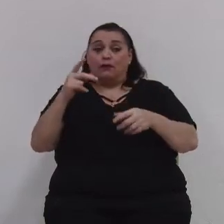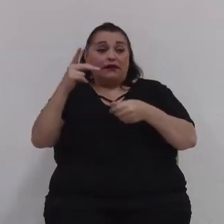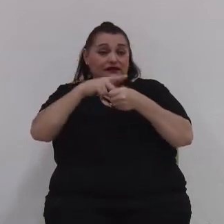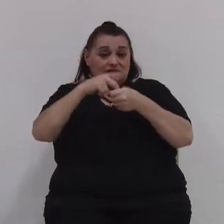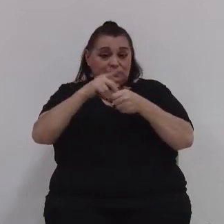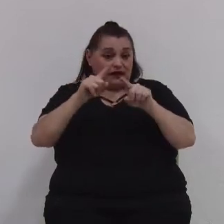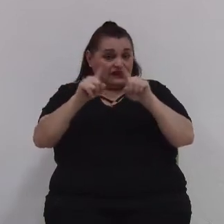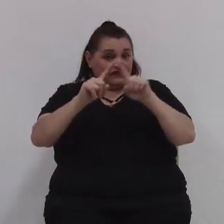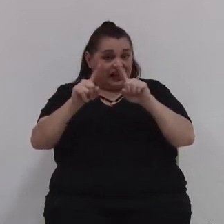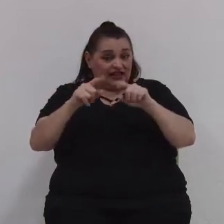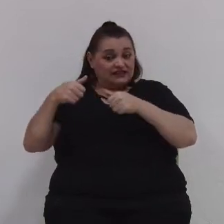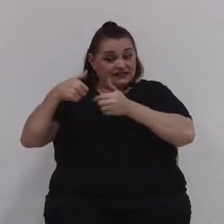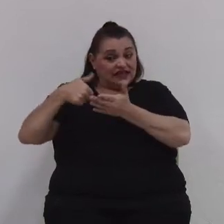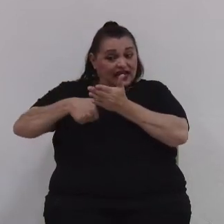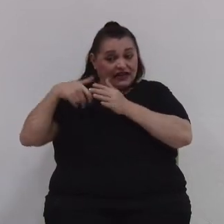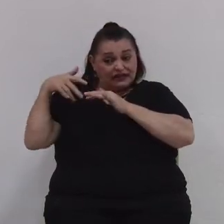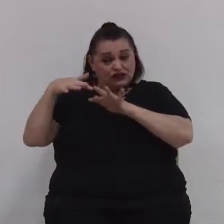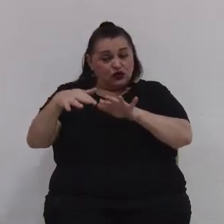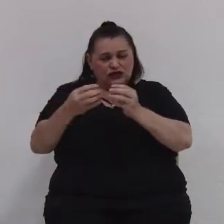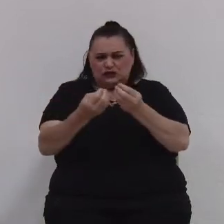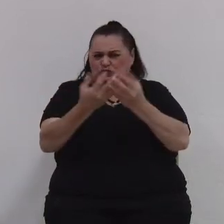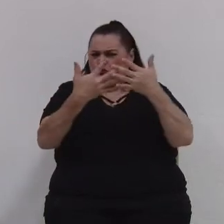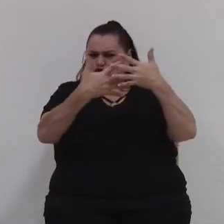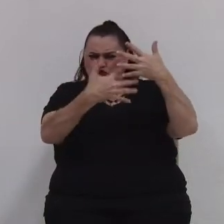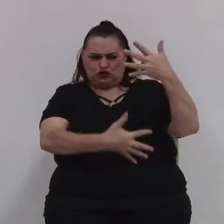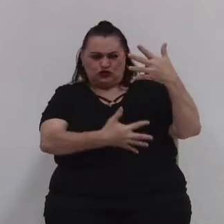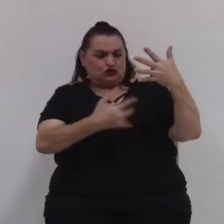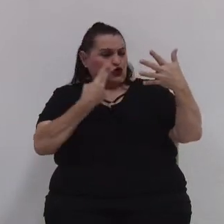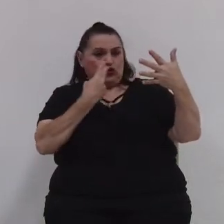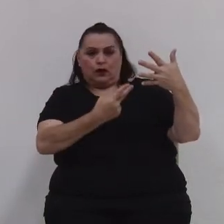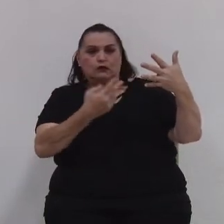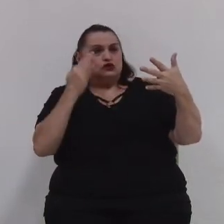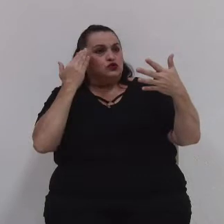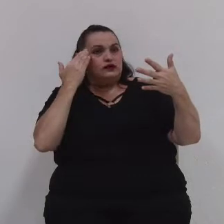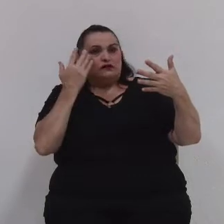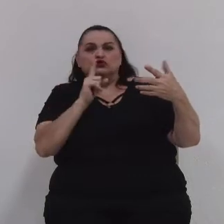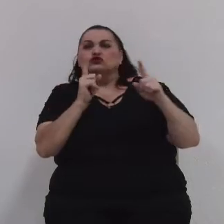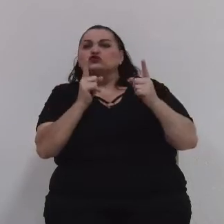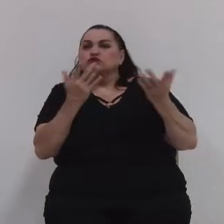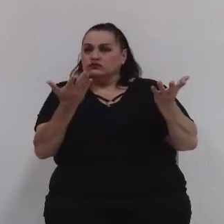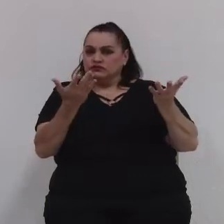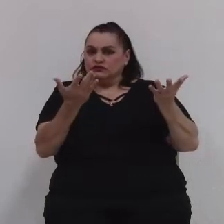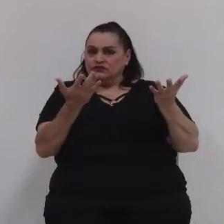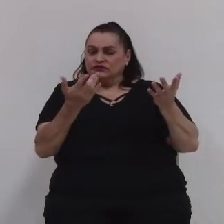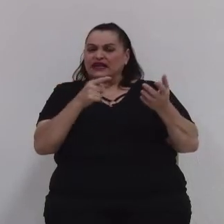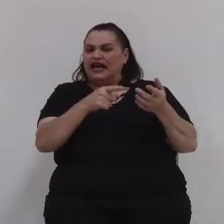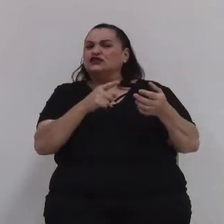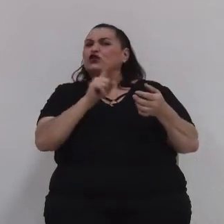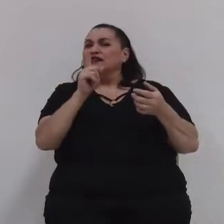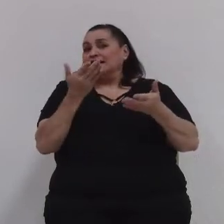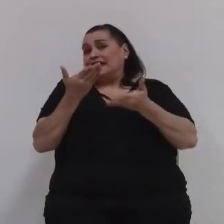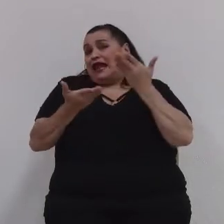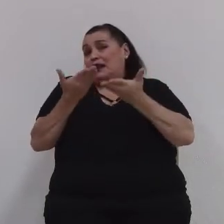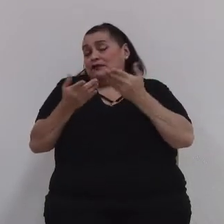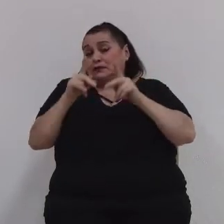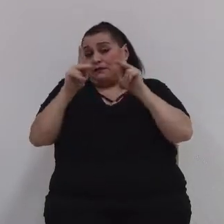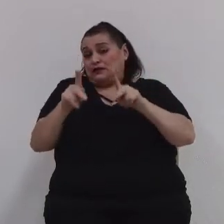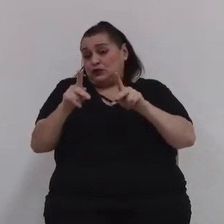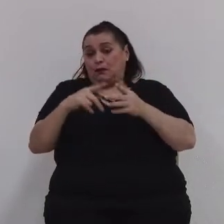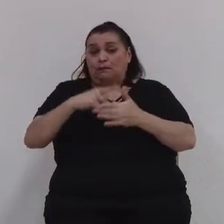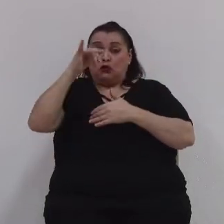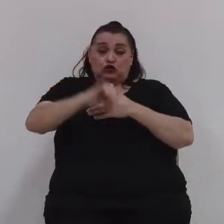varias elecciones seguidas. Estamos llenos de partidos zombies que para lo que sirven es para que alguien que tiene un proyecto muy